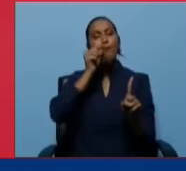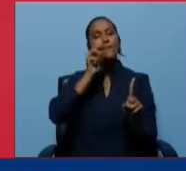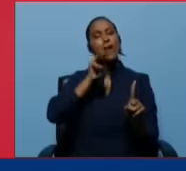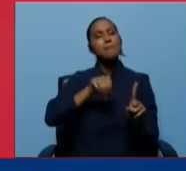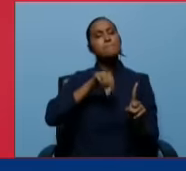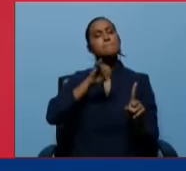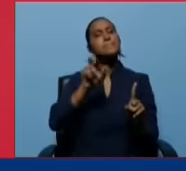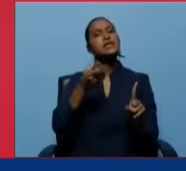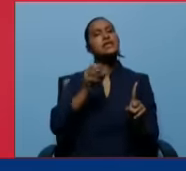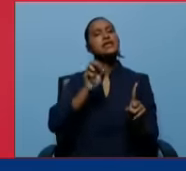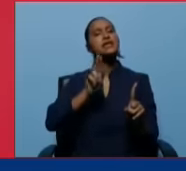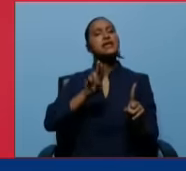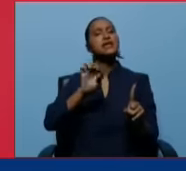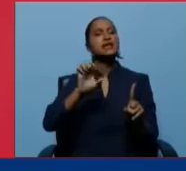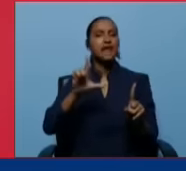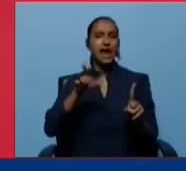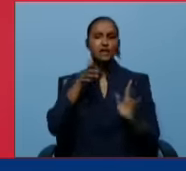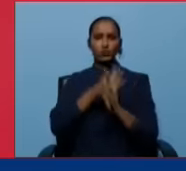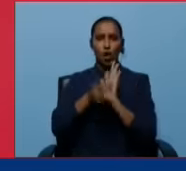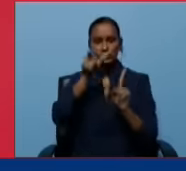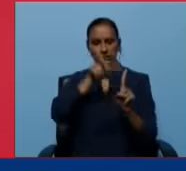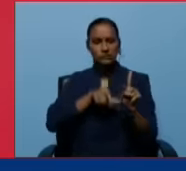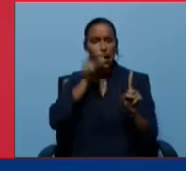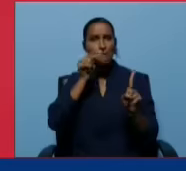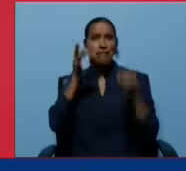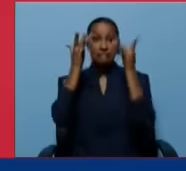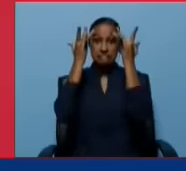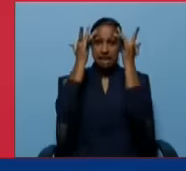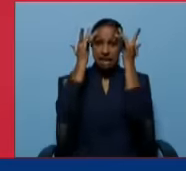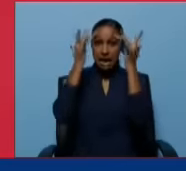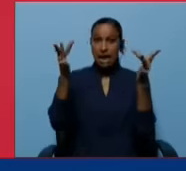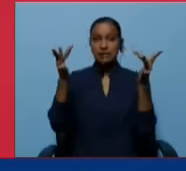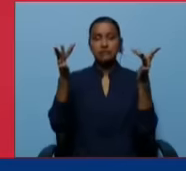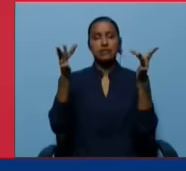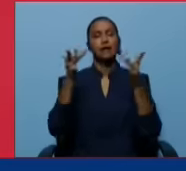su inteligencia, su audacia, su sentido